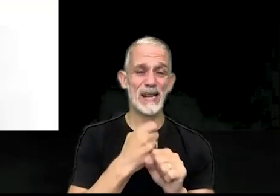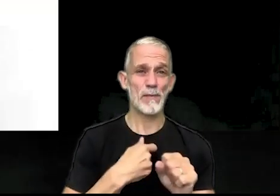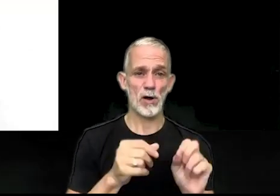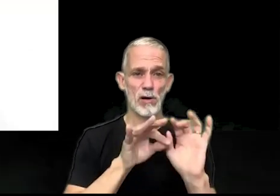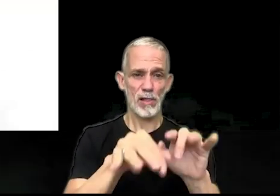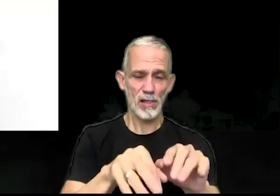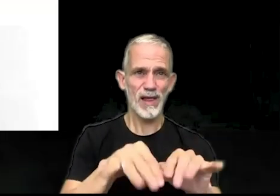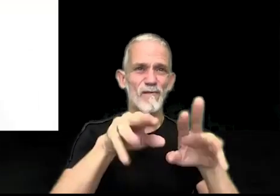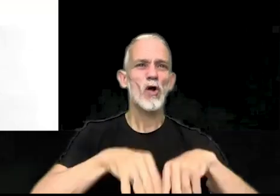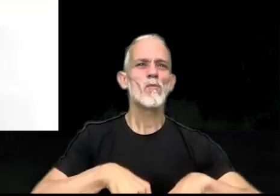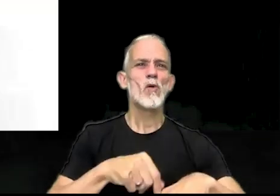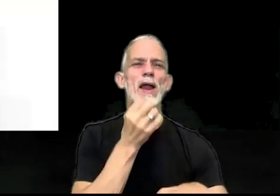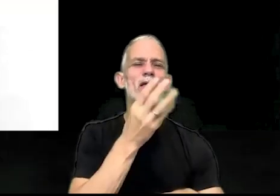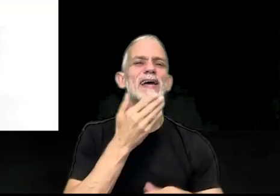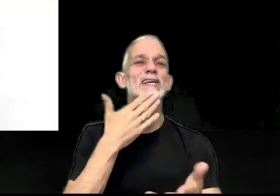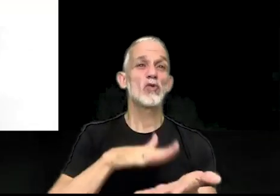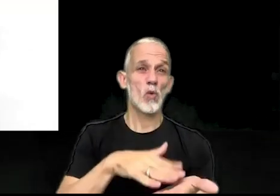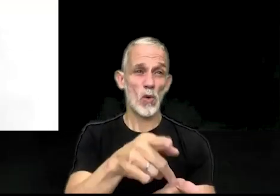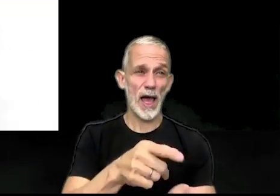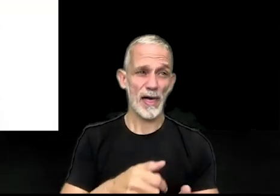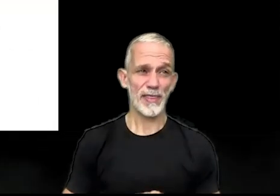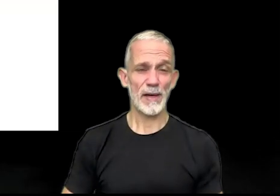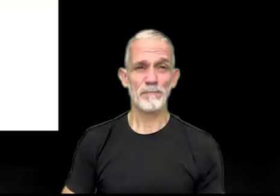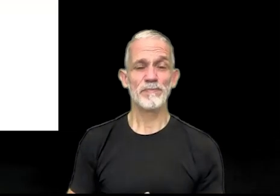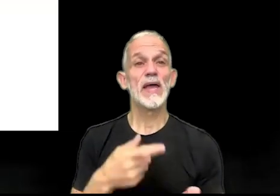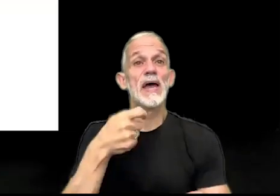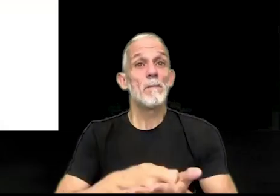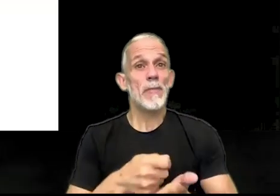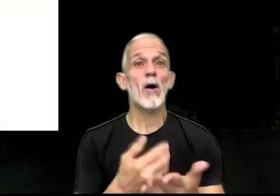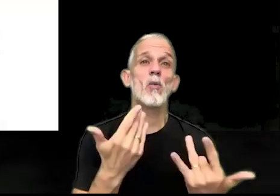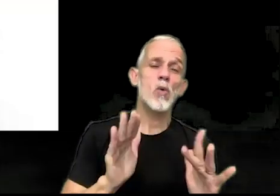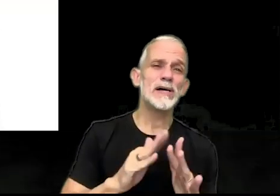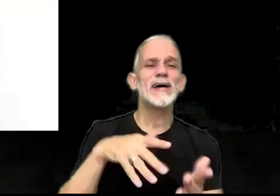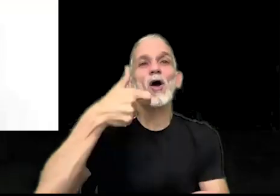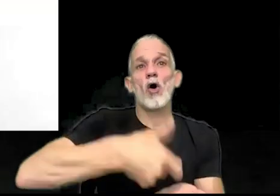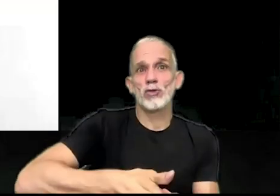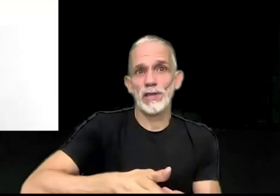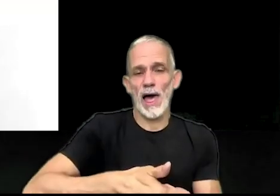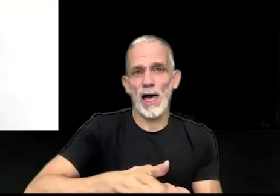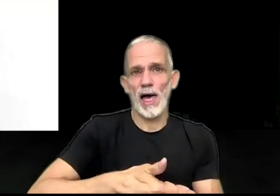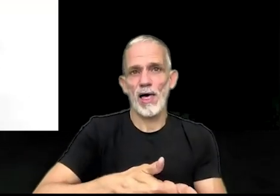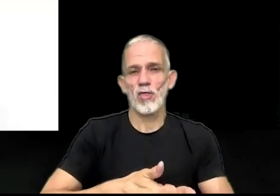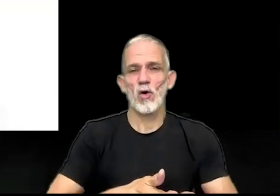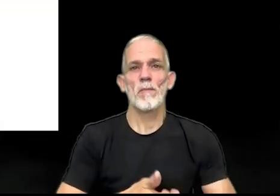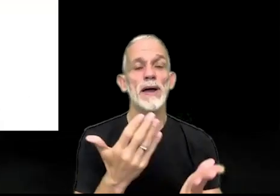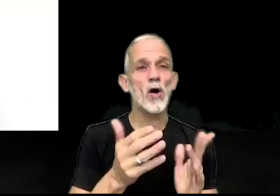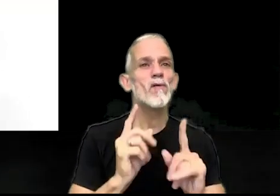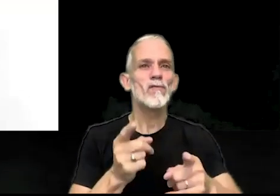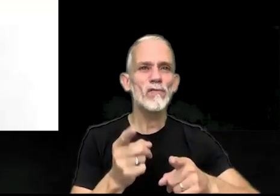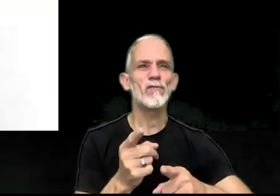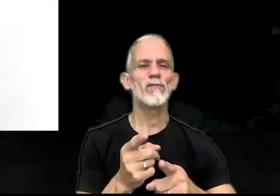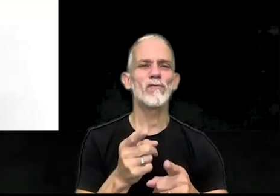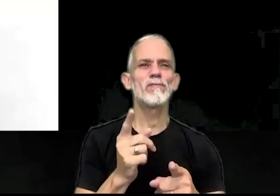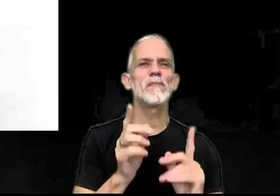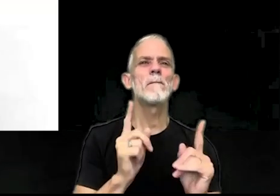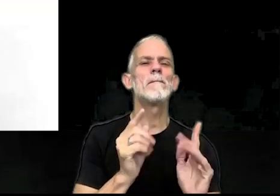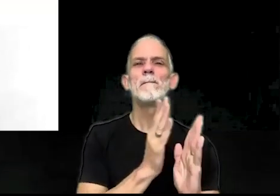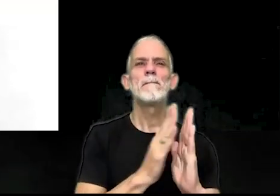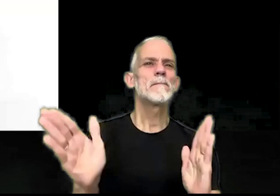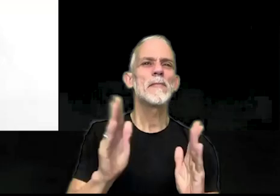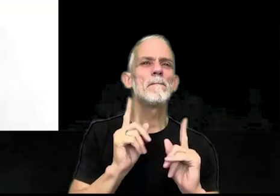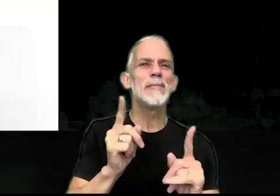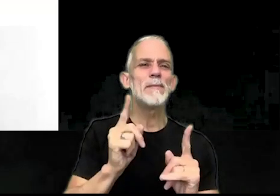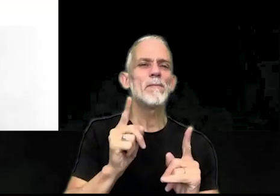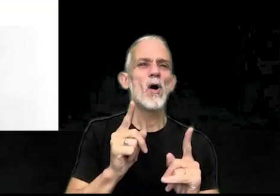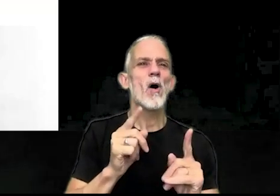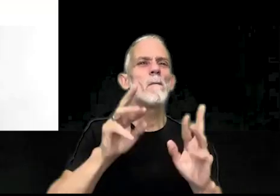trabajo al formulario de declaración jurada. El pago puede ser al contado, pero se mantiene la vigencia